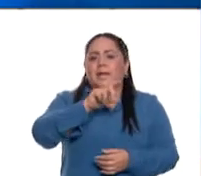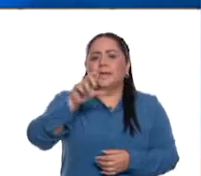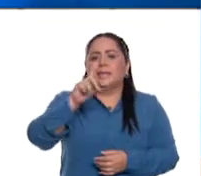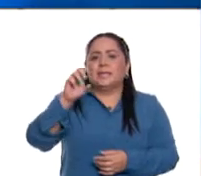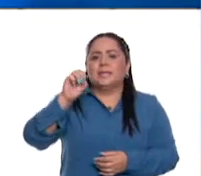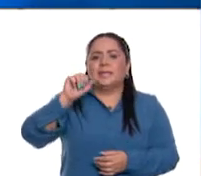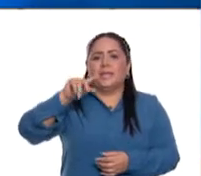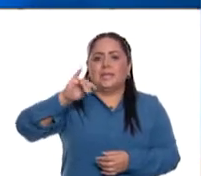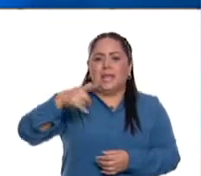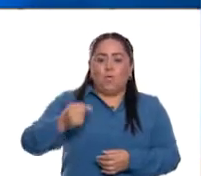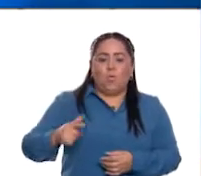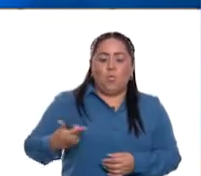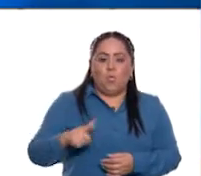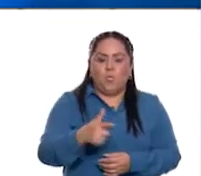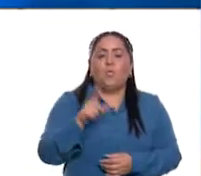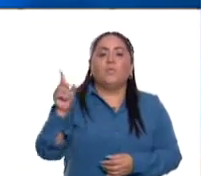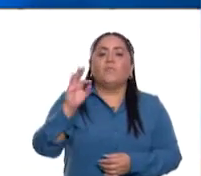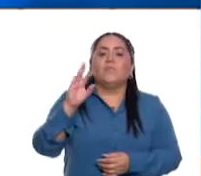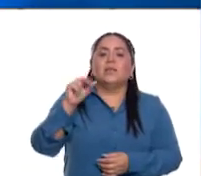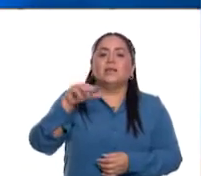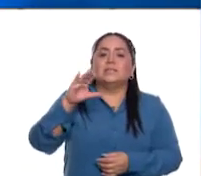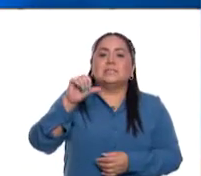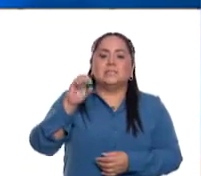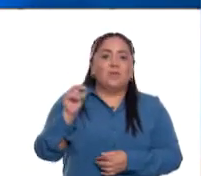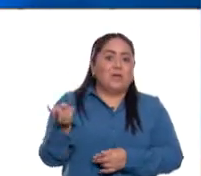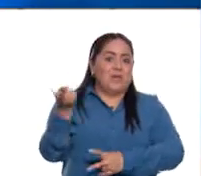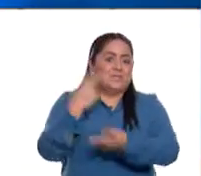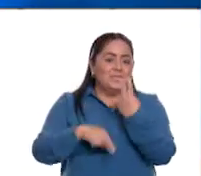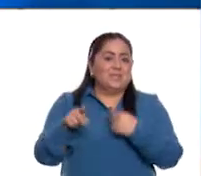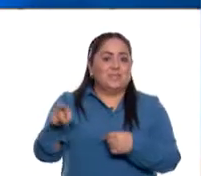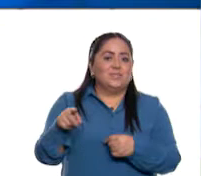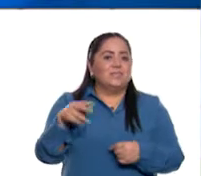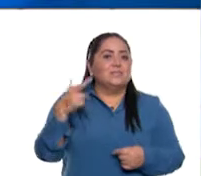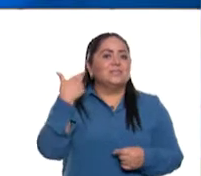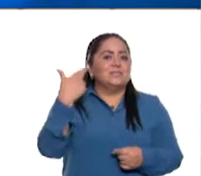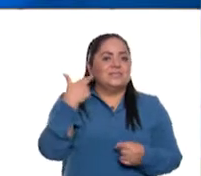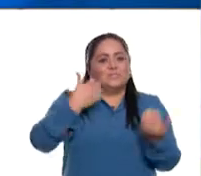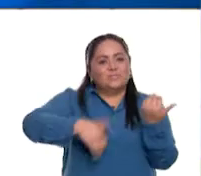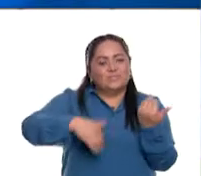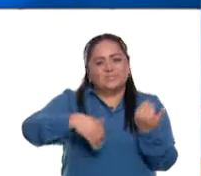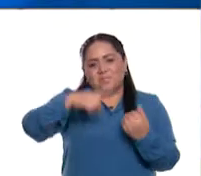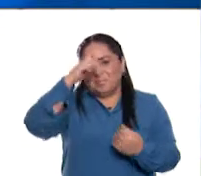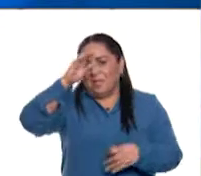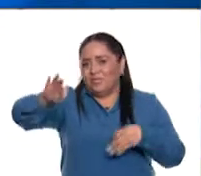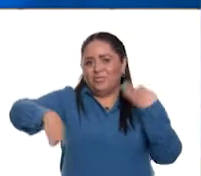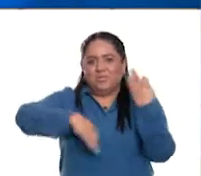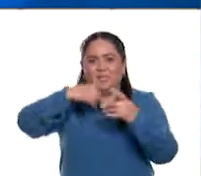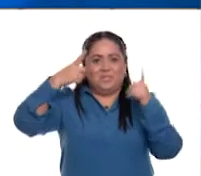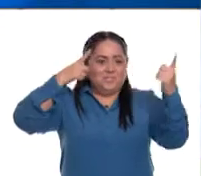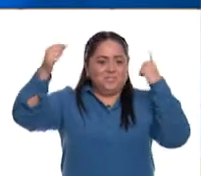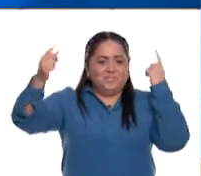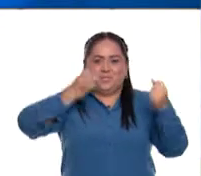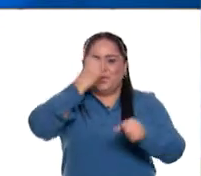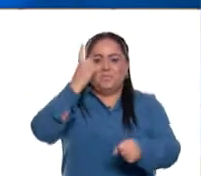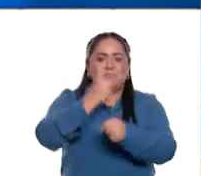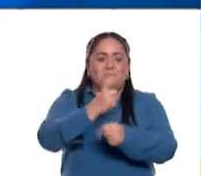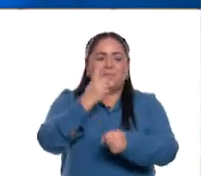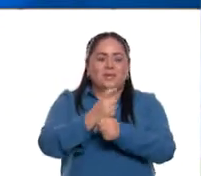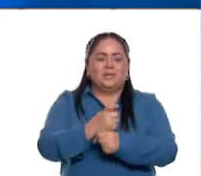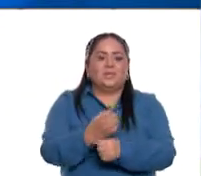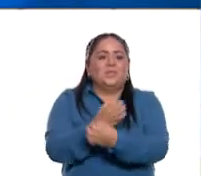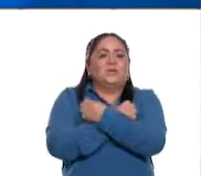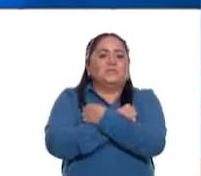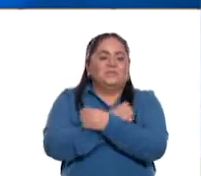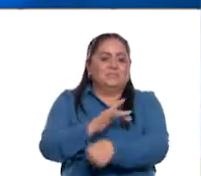Santiago, Guanajuato, Francisco Sardina, quien trae un regalo para todos los graduados del primer curso de